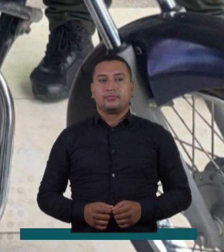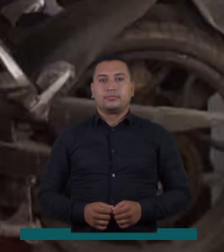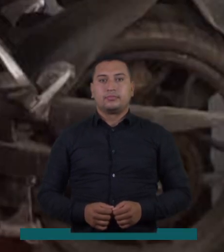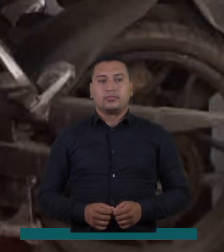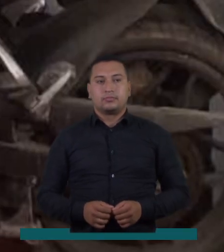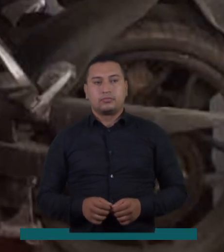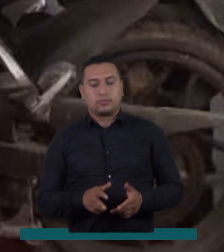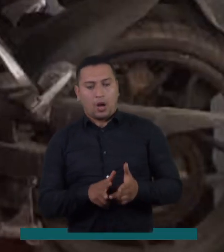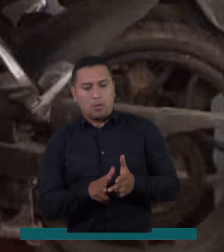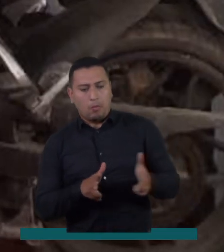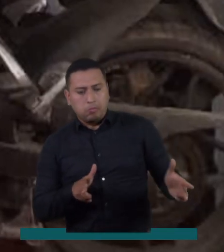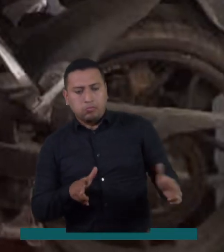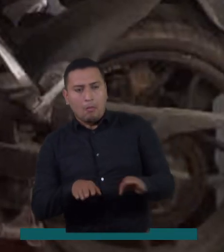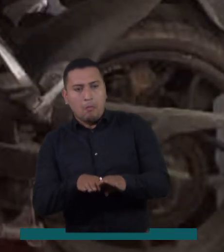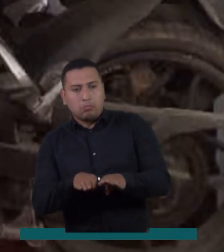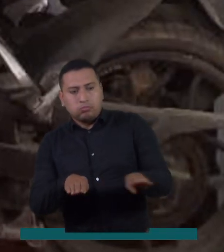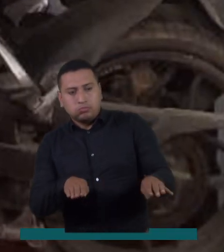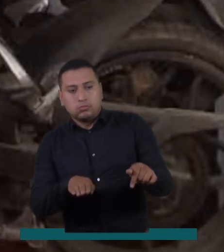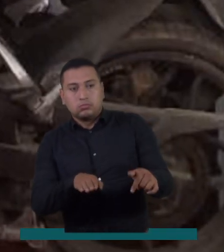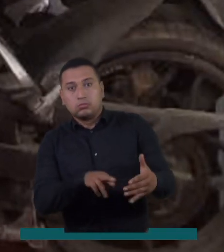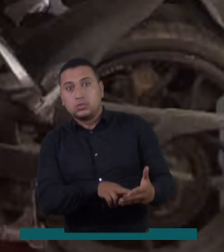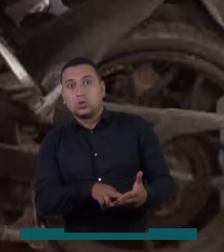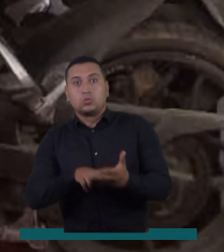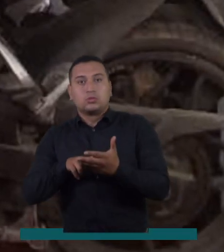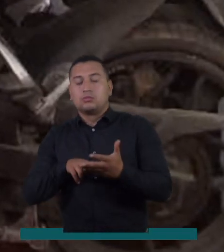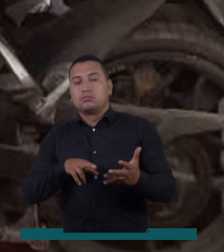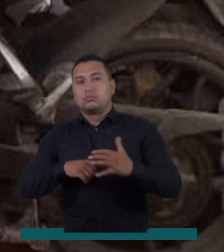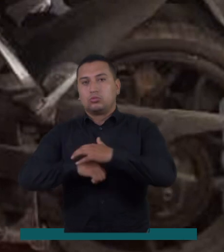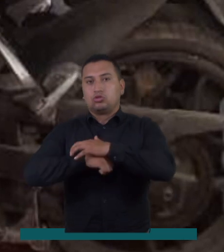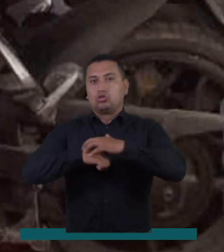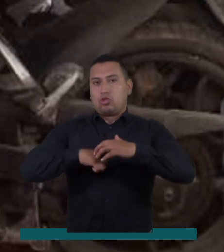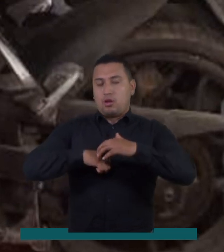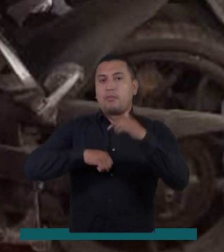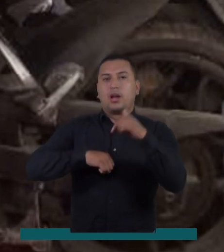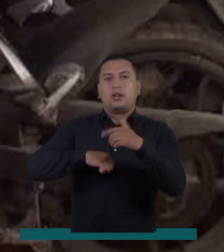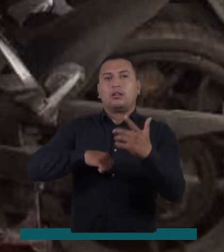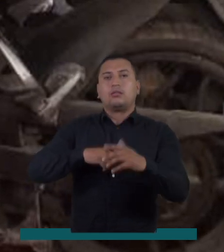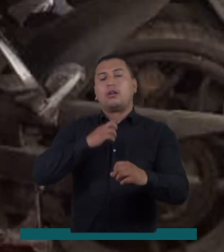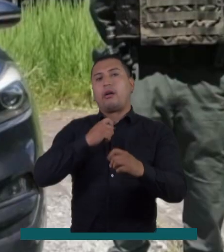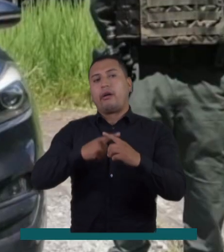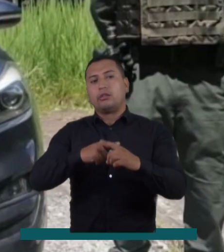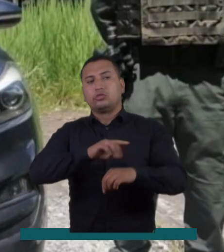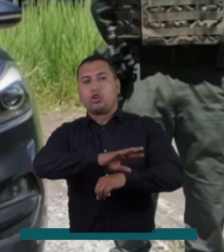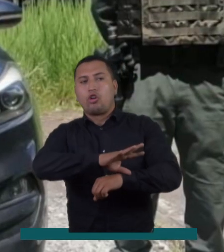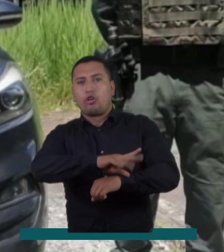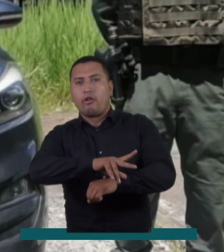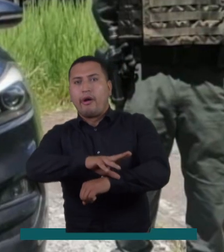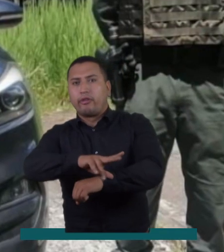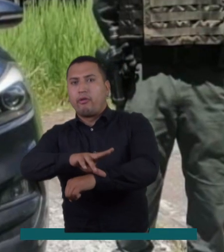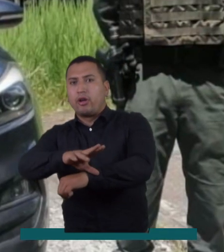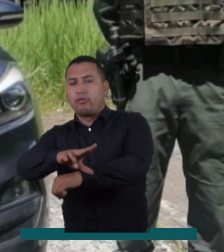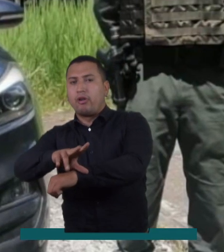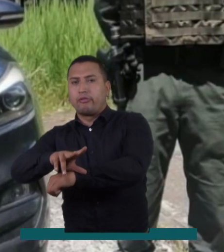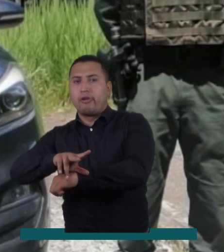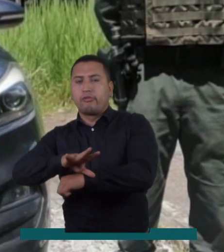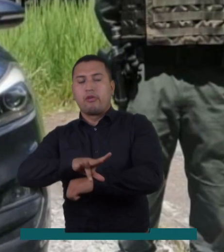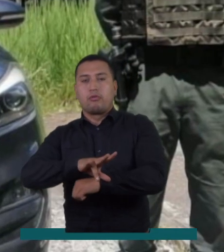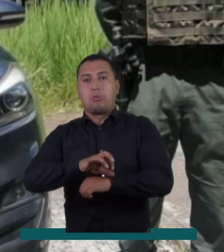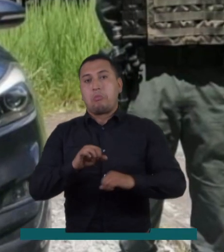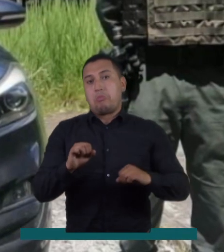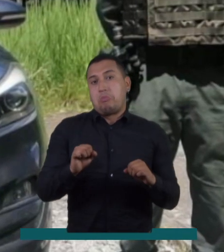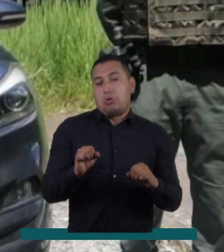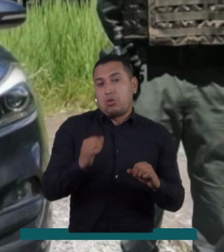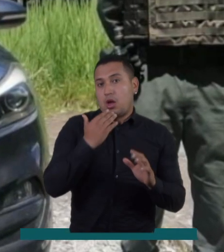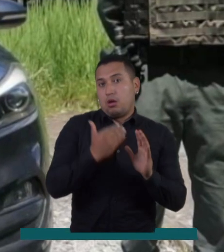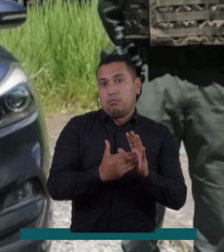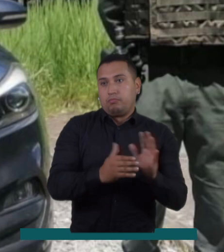Vehículos recuperados. Las autoridades del Tolima intensifican los operativos para recuperar motos y carros que habían sido robados en ciudades como Bogotá